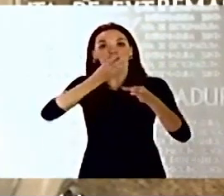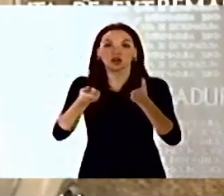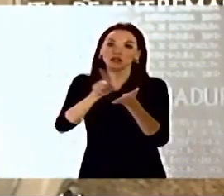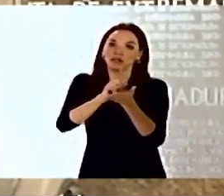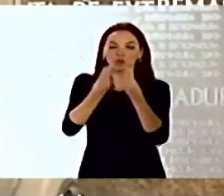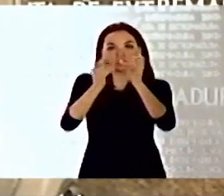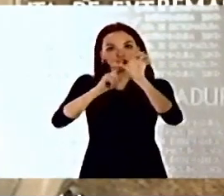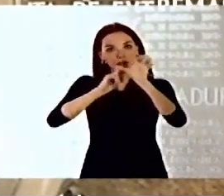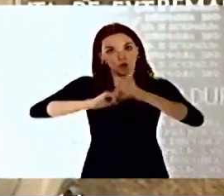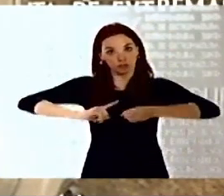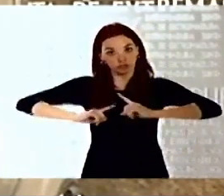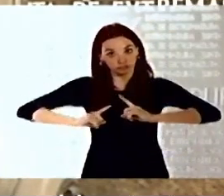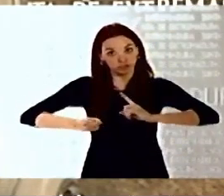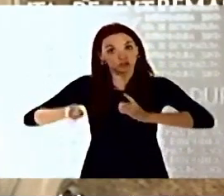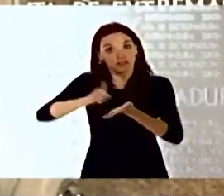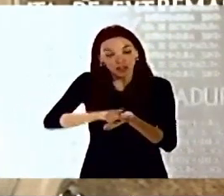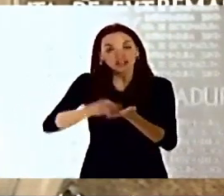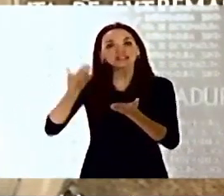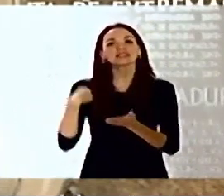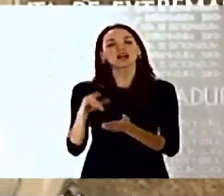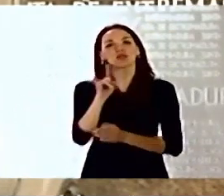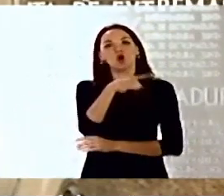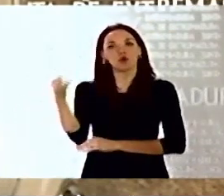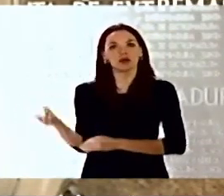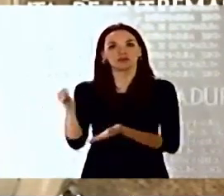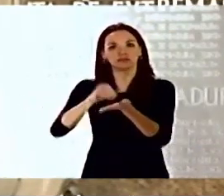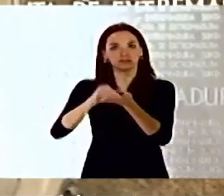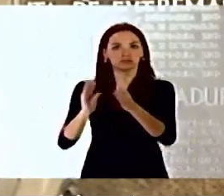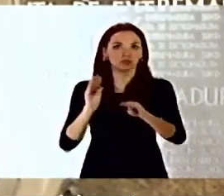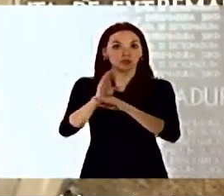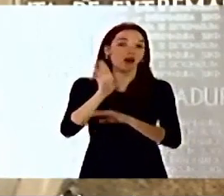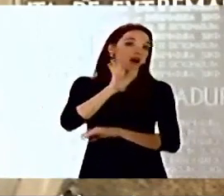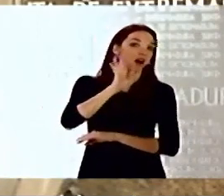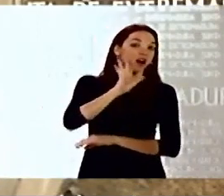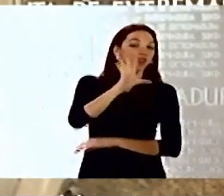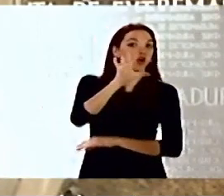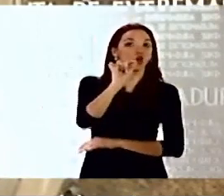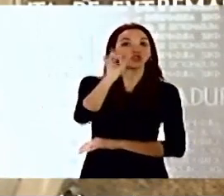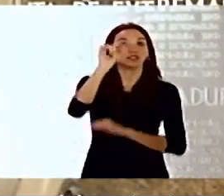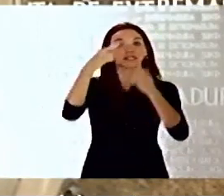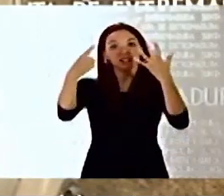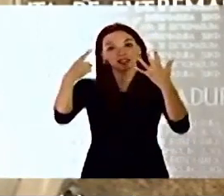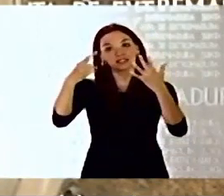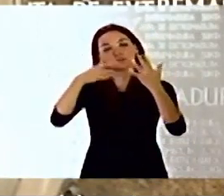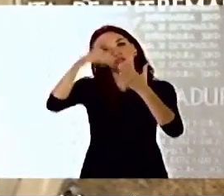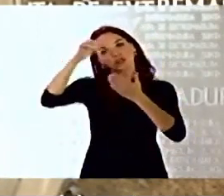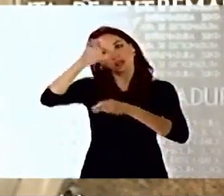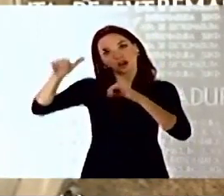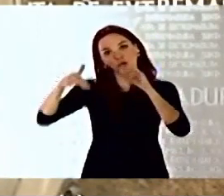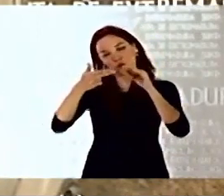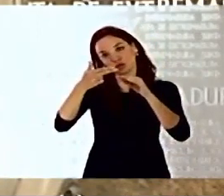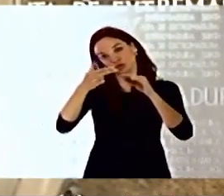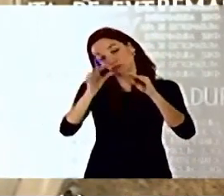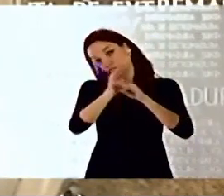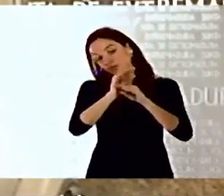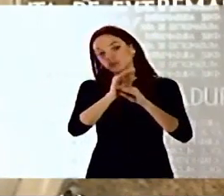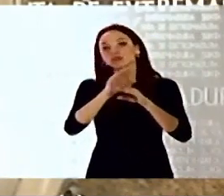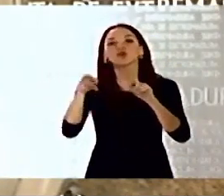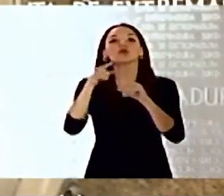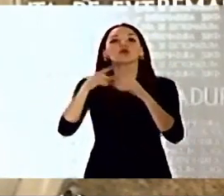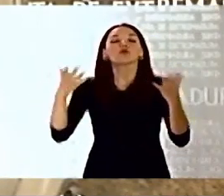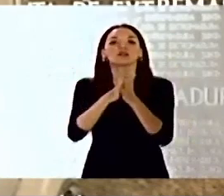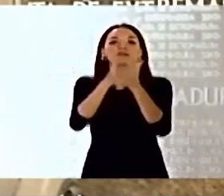de Extremadura, hemos duplicado la inversión y hemos pasado de 5,6 millones de euros que tenía incentivar el